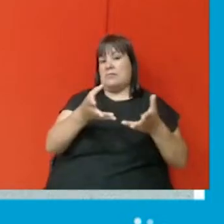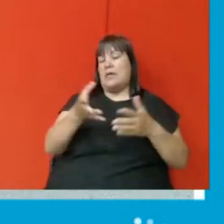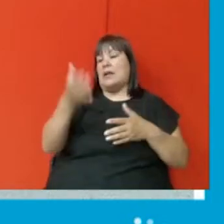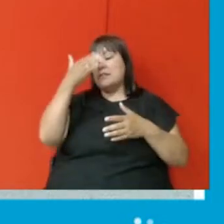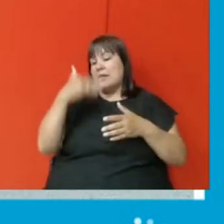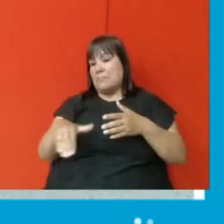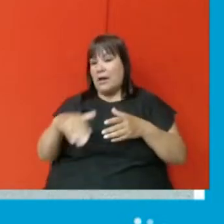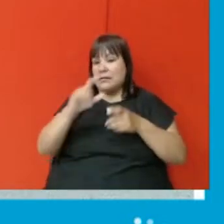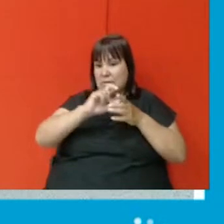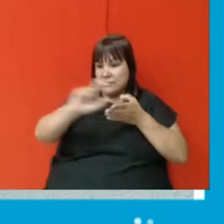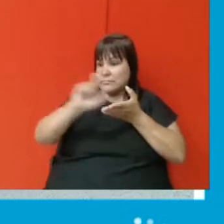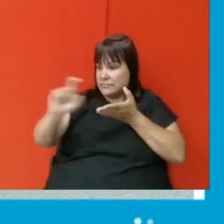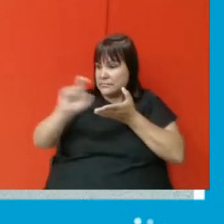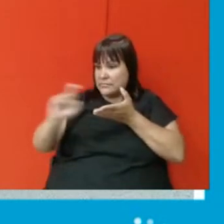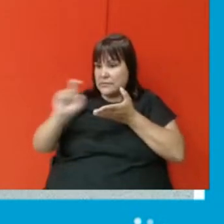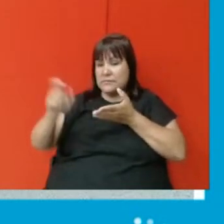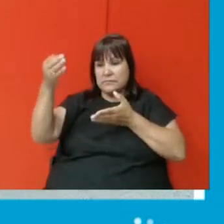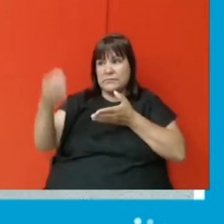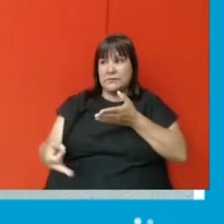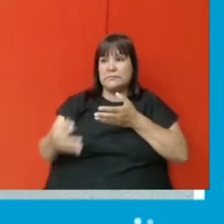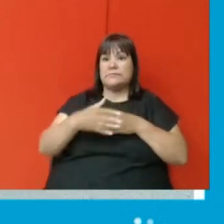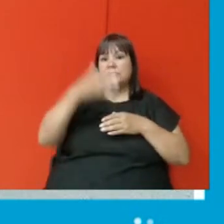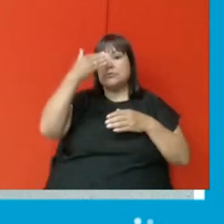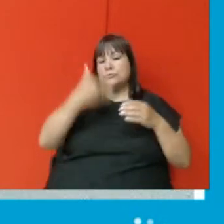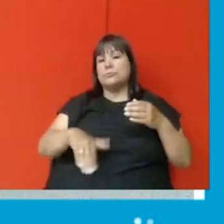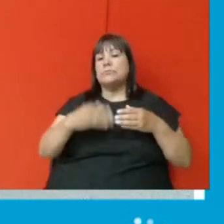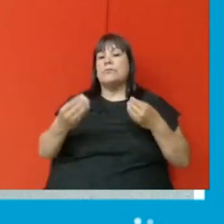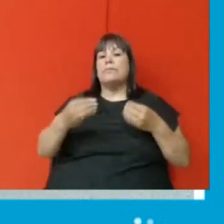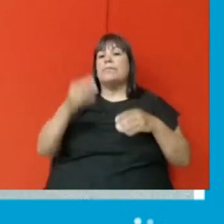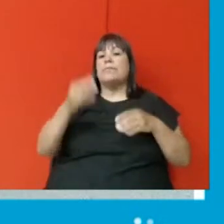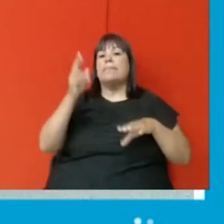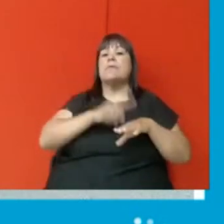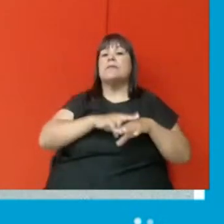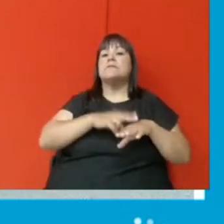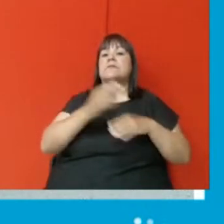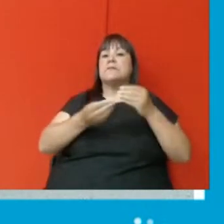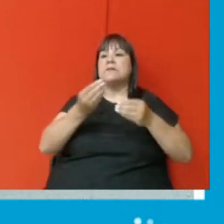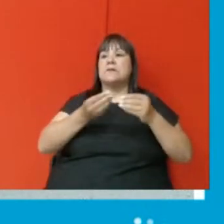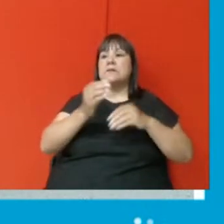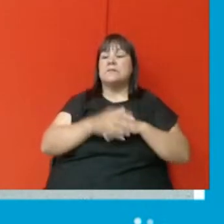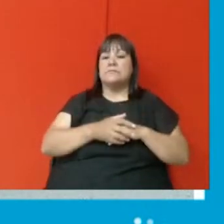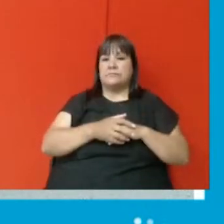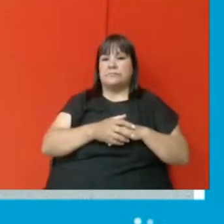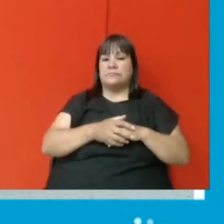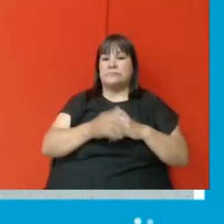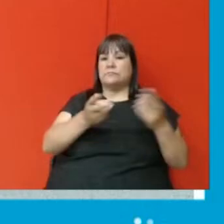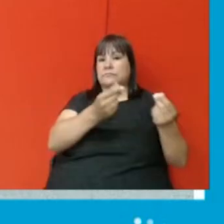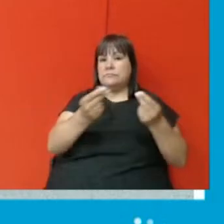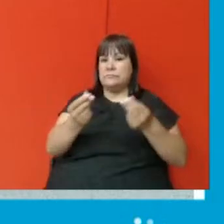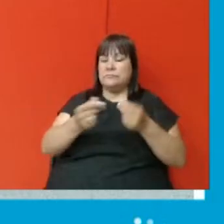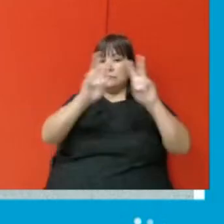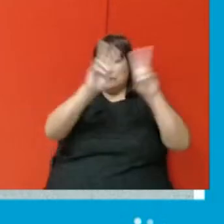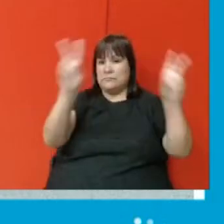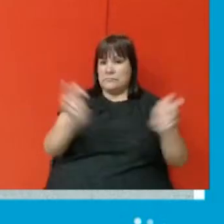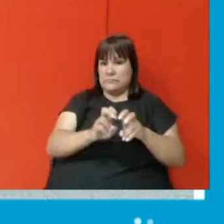es buena. Y la última recomendación de la OMS es recaudar fondos y